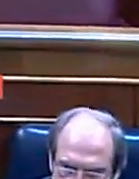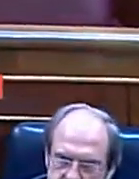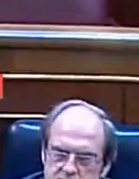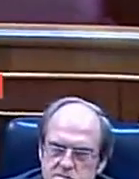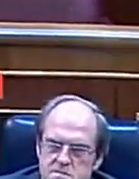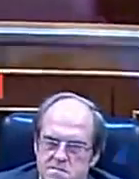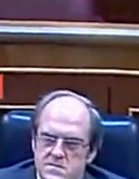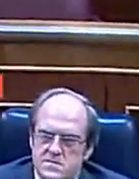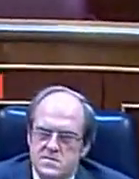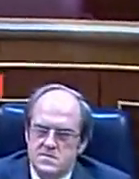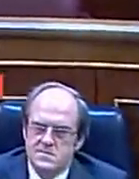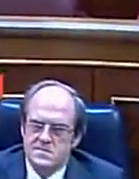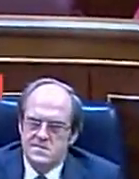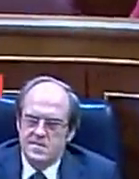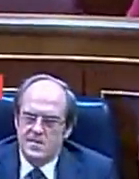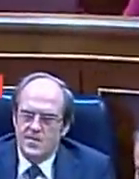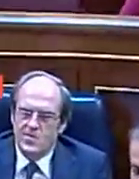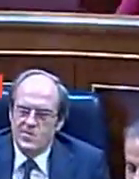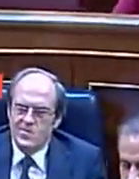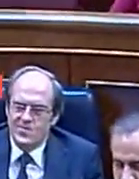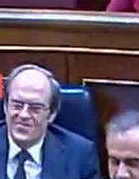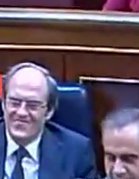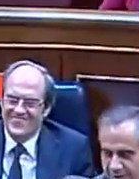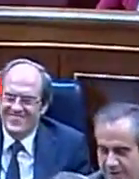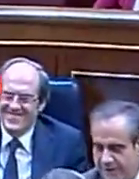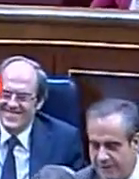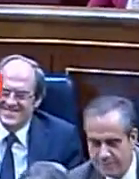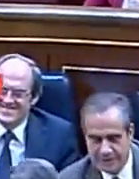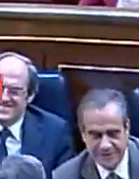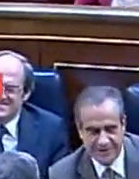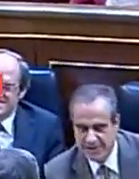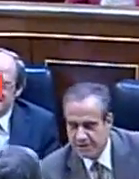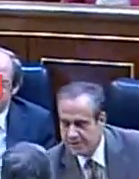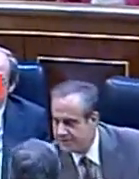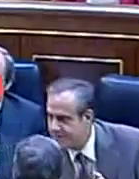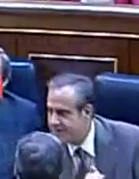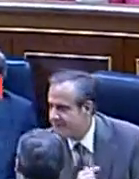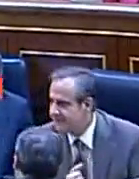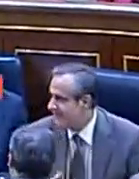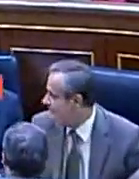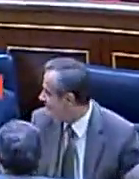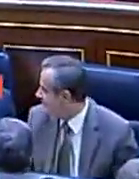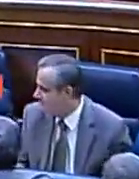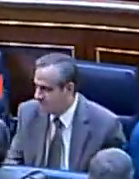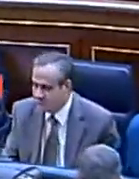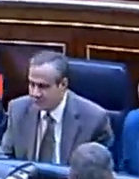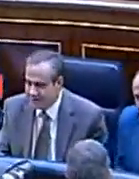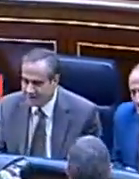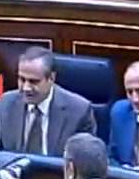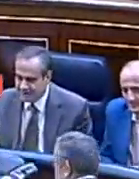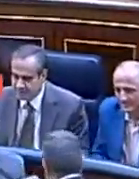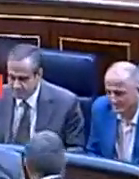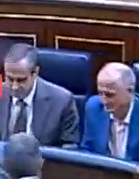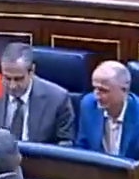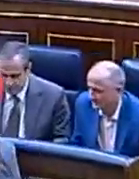estamos contando, la economía ha centrado el discurso del presidente del Gobierno, pero Zapatero también ha dedicado un papel